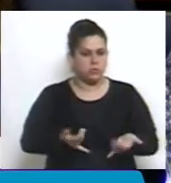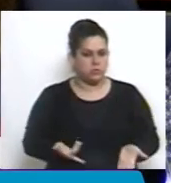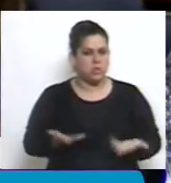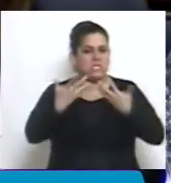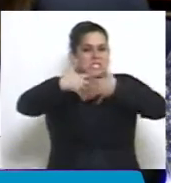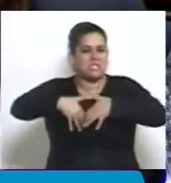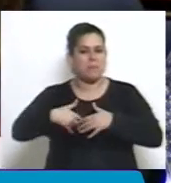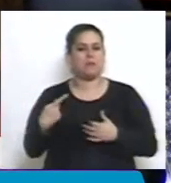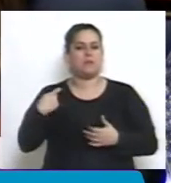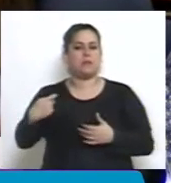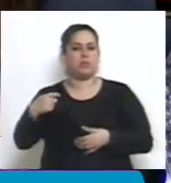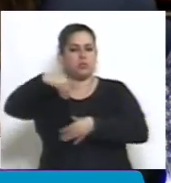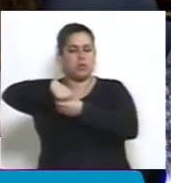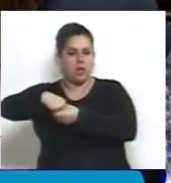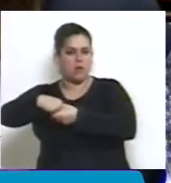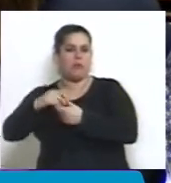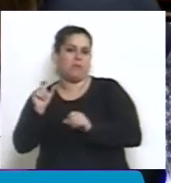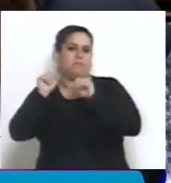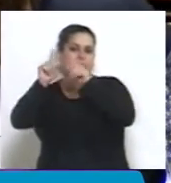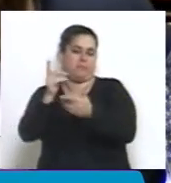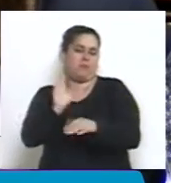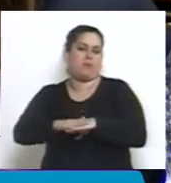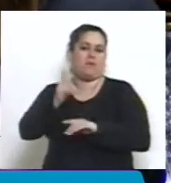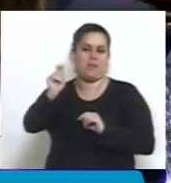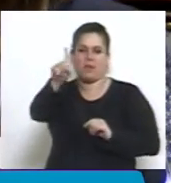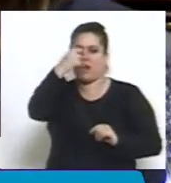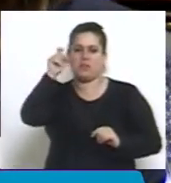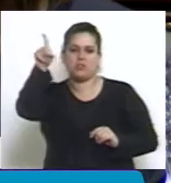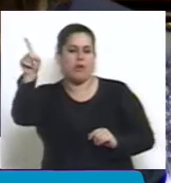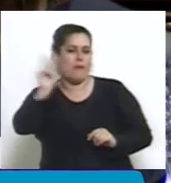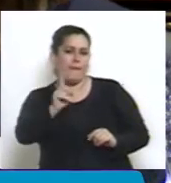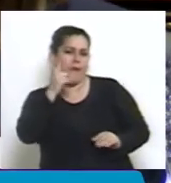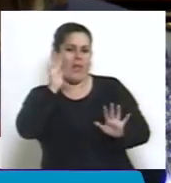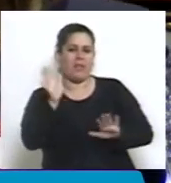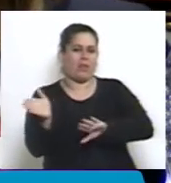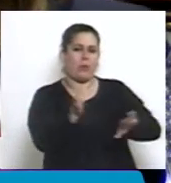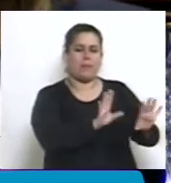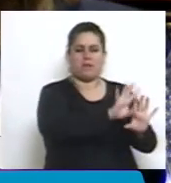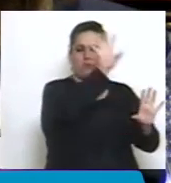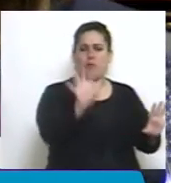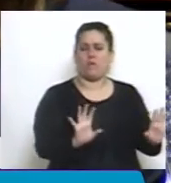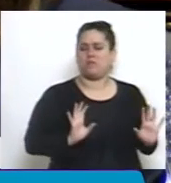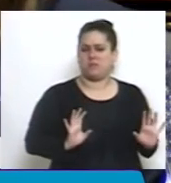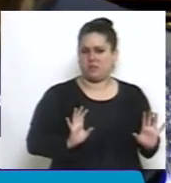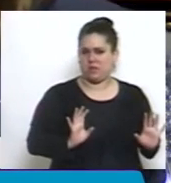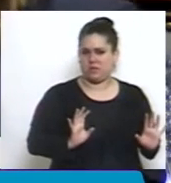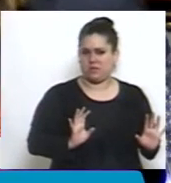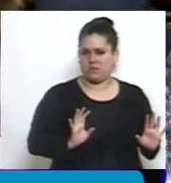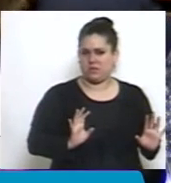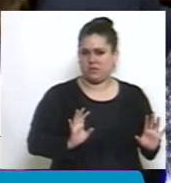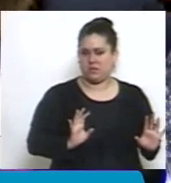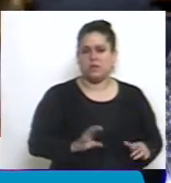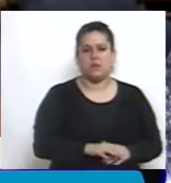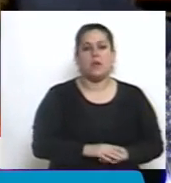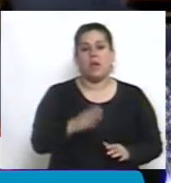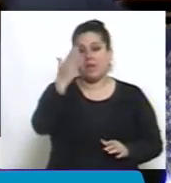sistema tributario que le corresponde a la Nación y no el que le corresponde a las provincias. La detracción